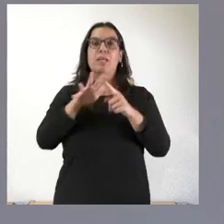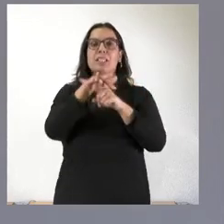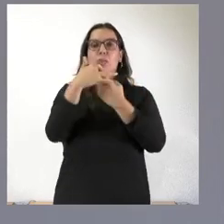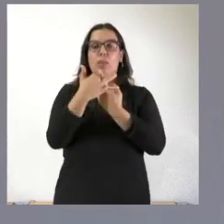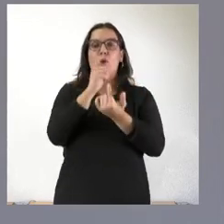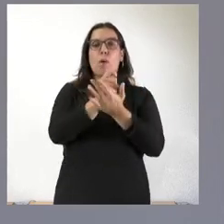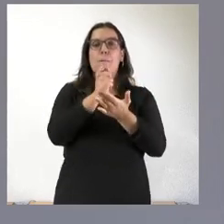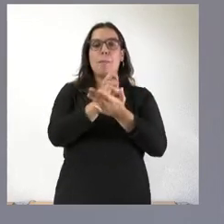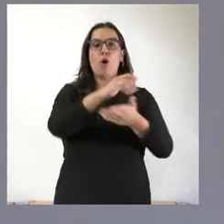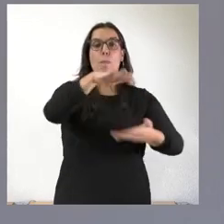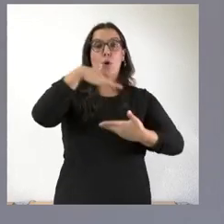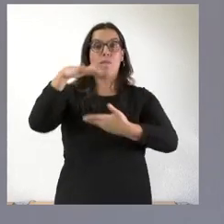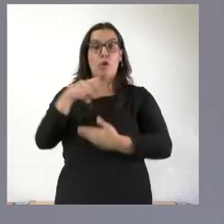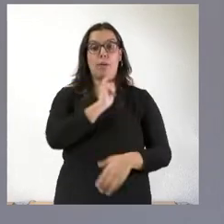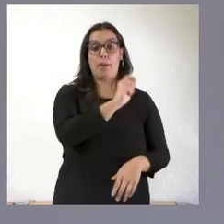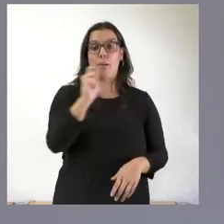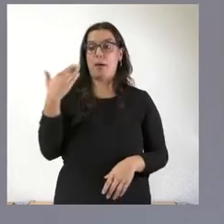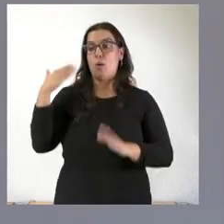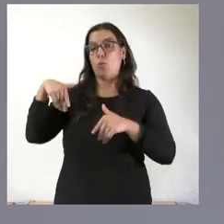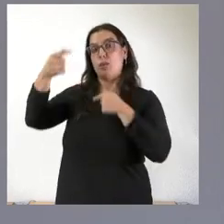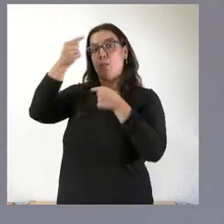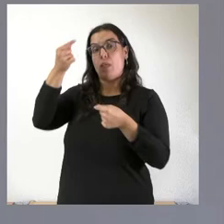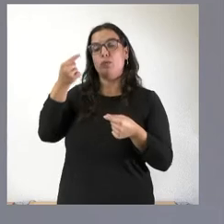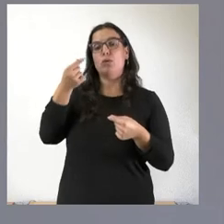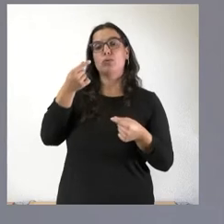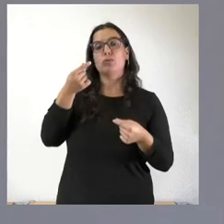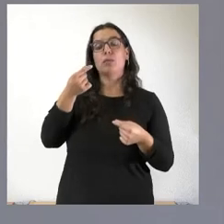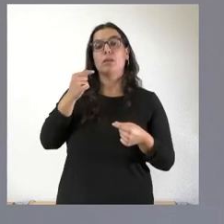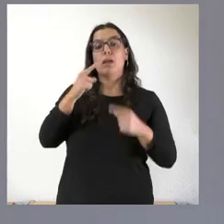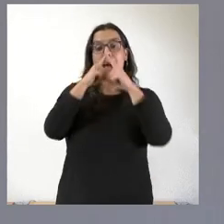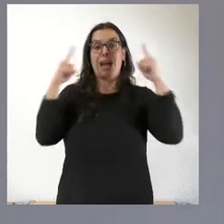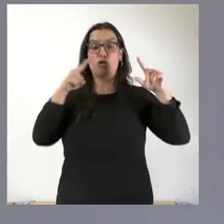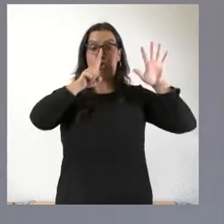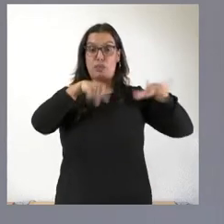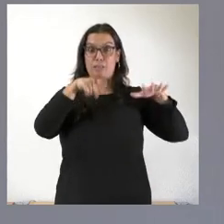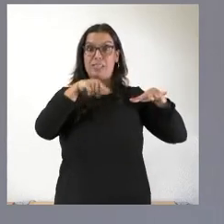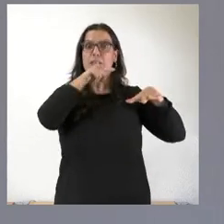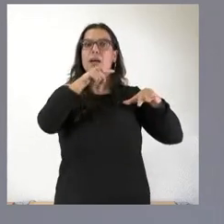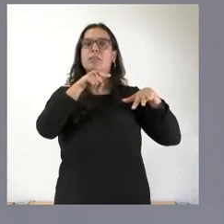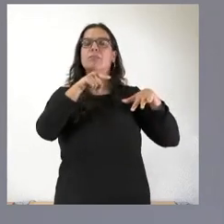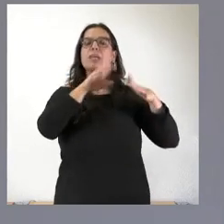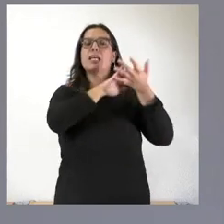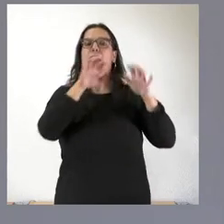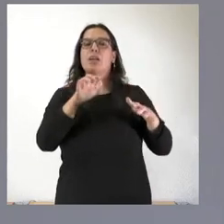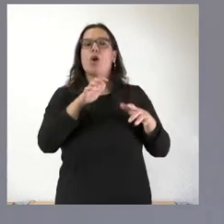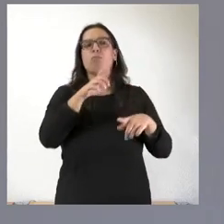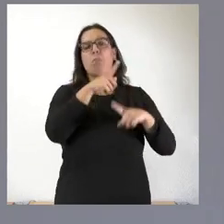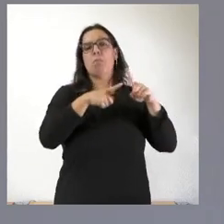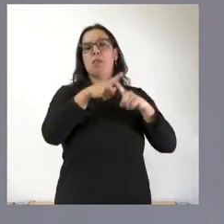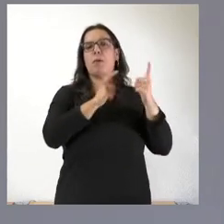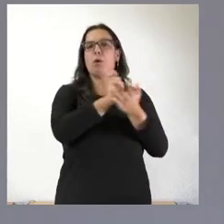pago a proveedores. De acuerdo con los últimos datos, Castilla y León en el primer semestre del año tiene un periodo medio de pago a proveedores